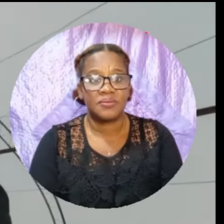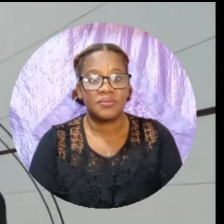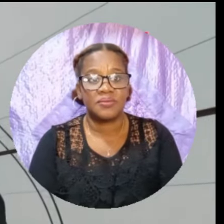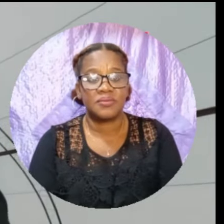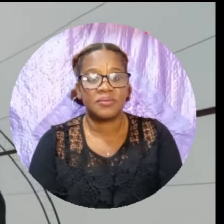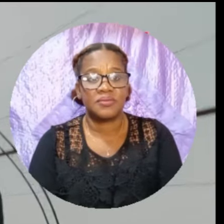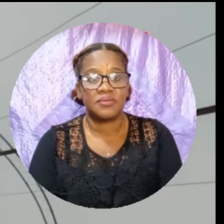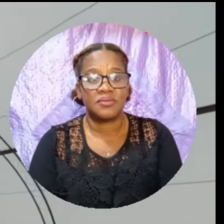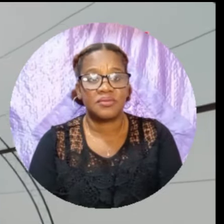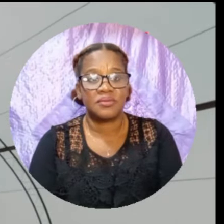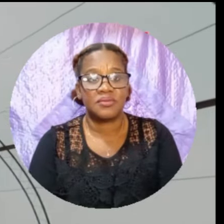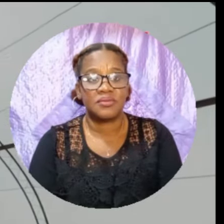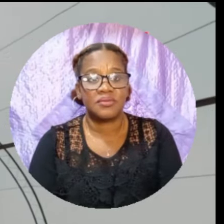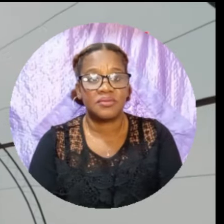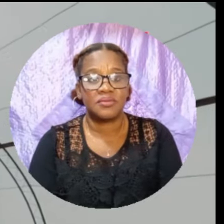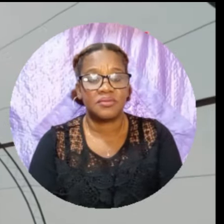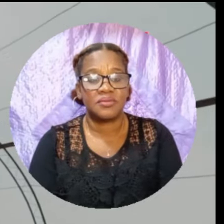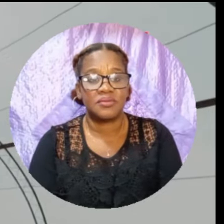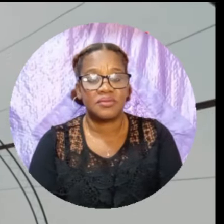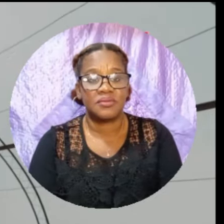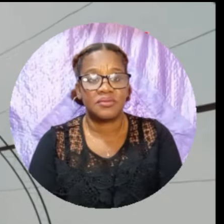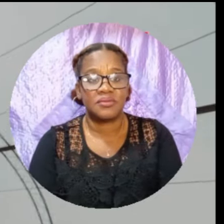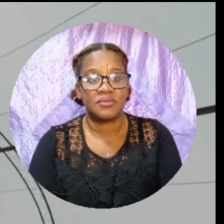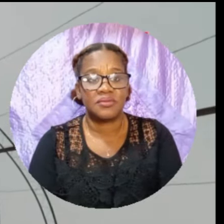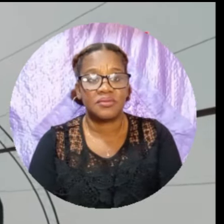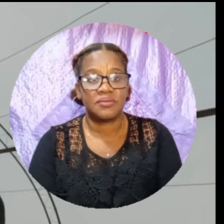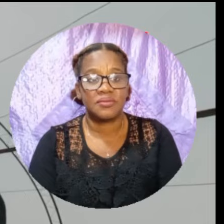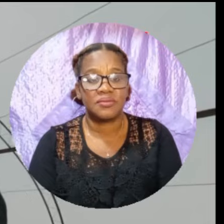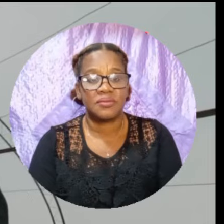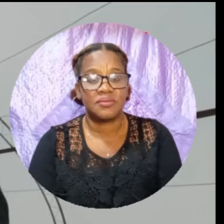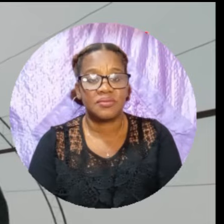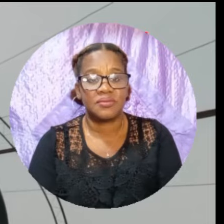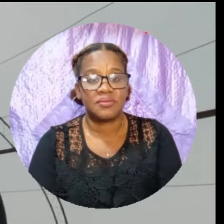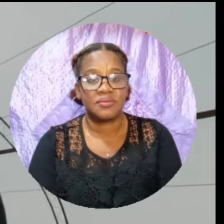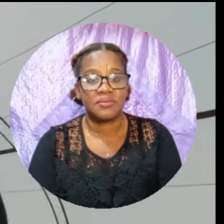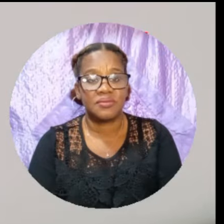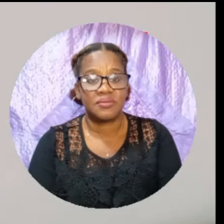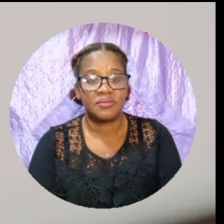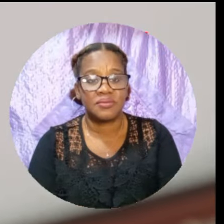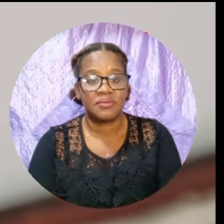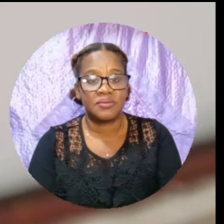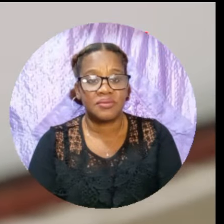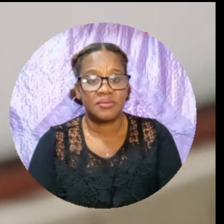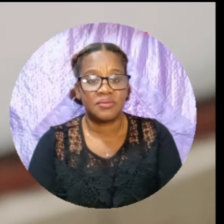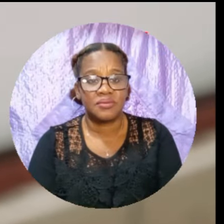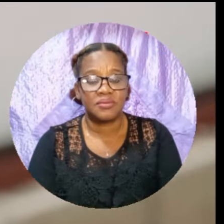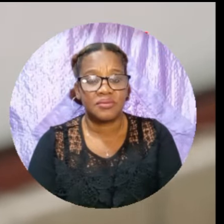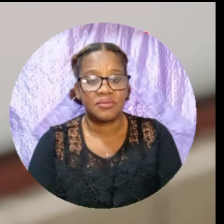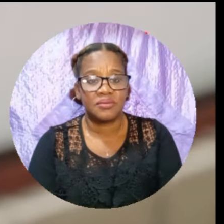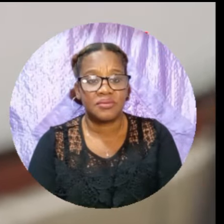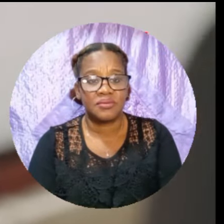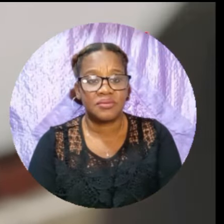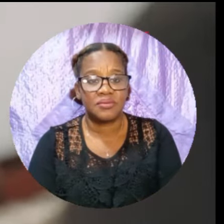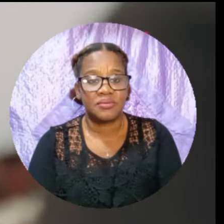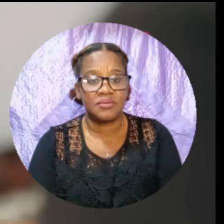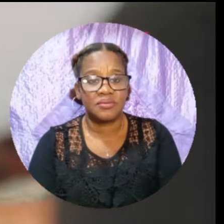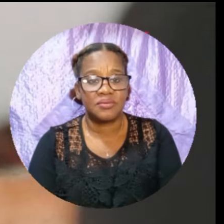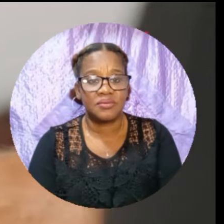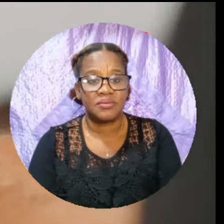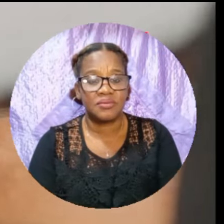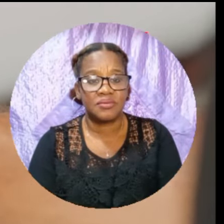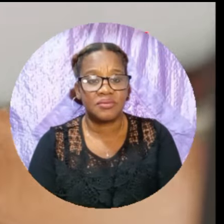10 a 12, entonces ya podemos remover esta cácara, que es lo que buscamos. Para eso es lo que ustedes le llaman como estado pergamino. Esto, aquí